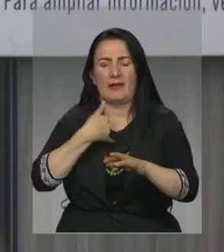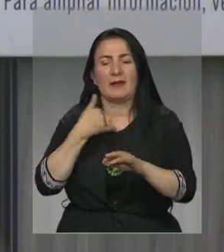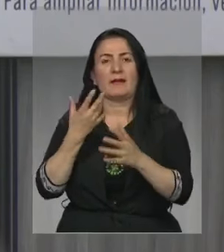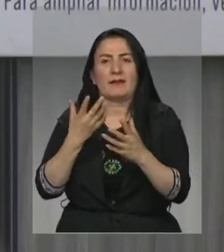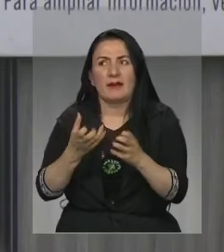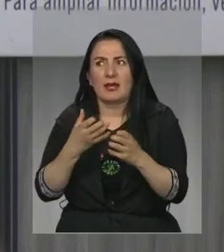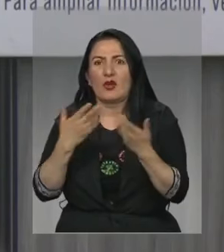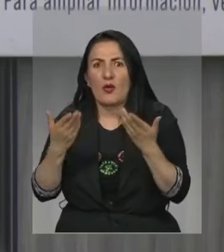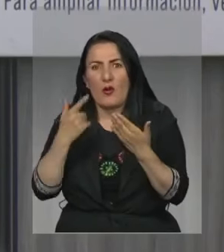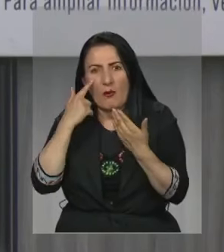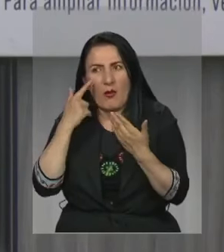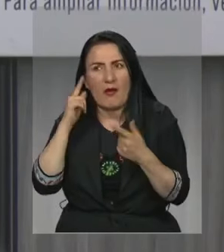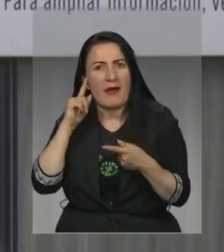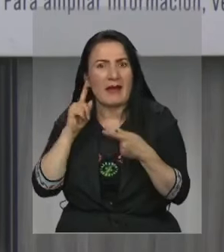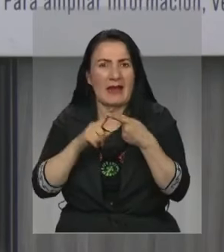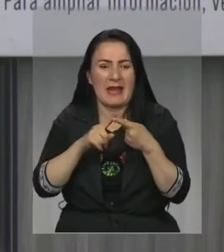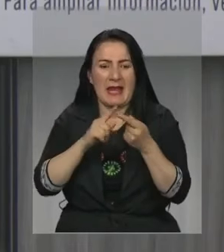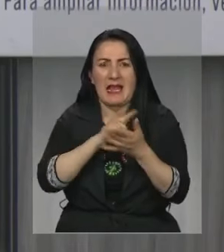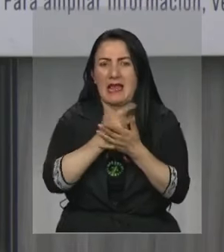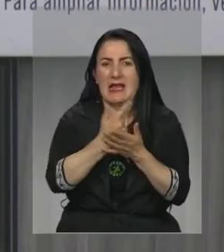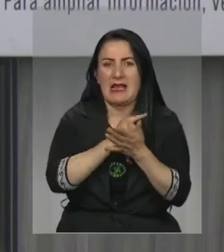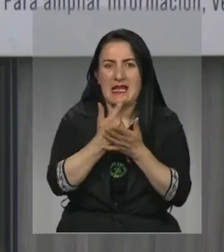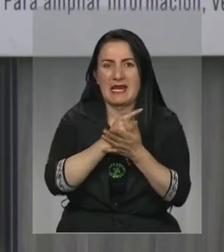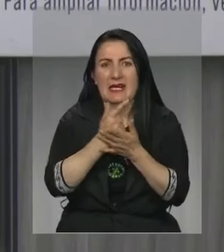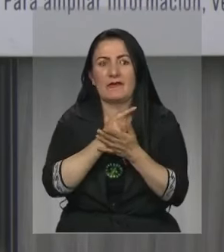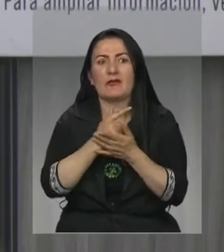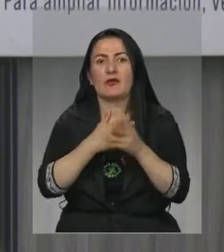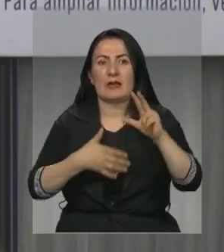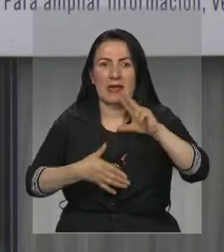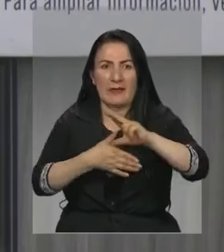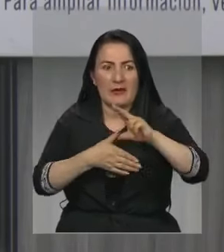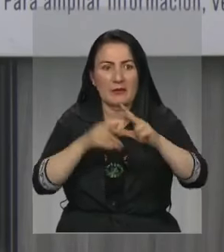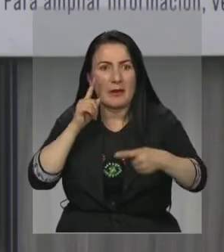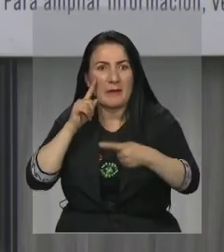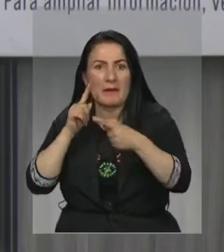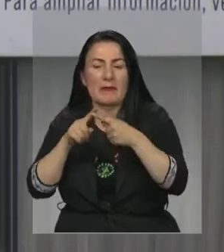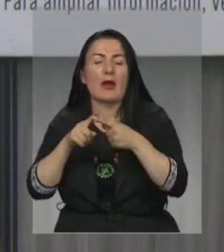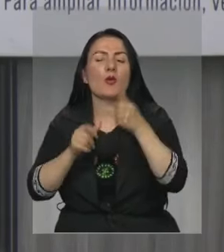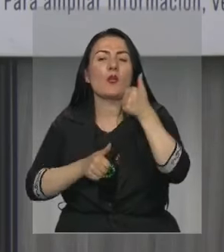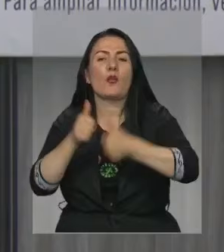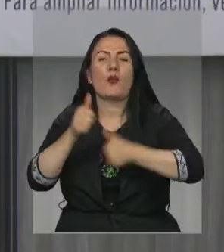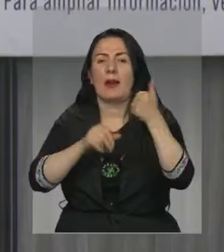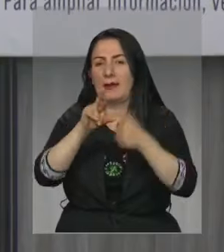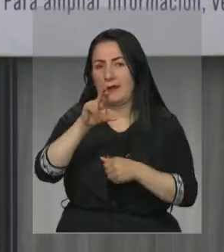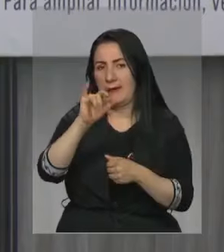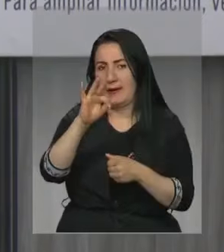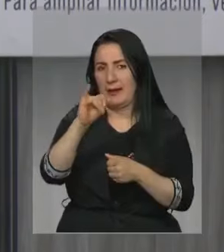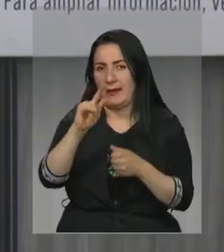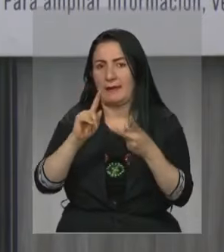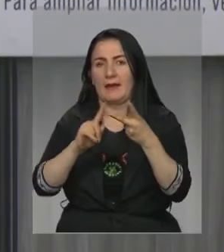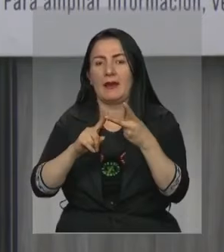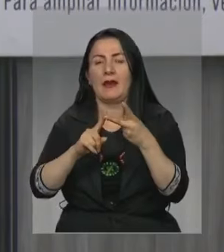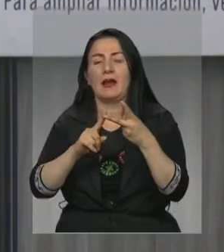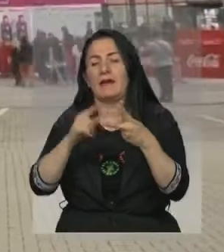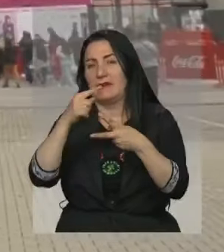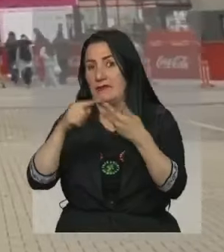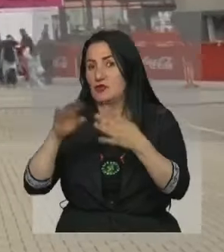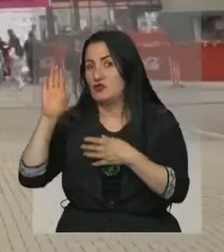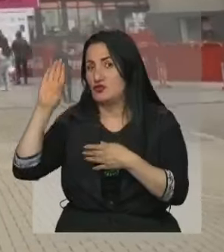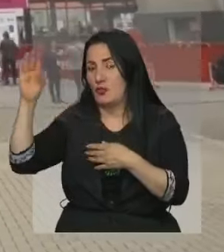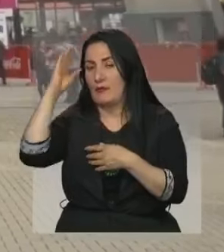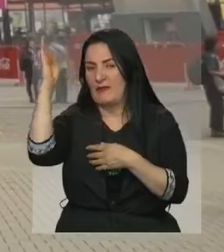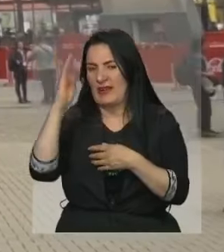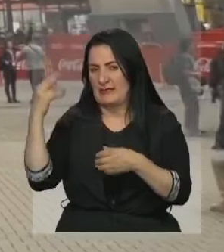buscando cómo llevar libros colombianos y latinoamericanos a su catálogo, como es el caso de Rita Matar y Nathan Matos de